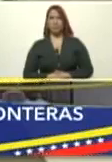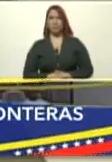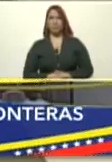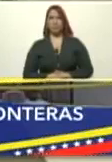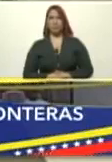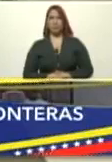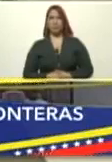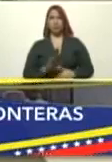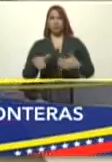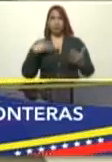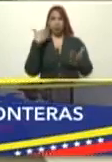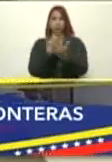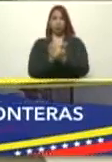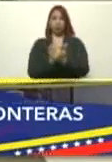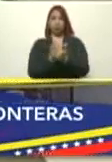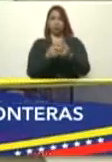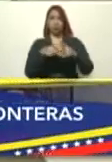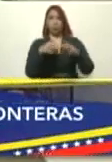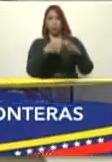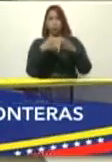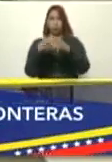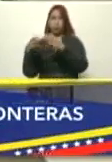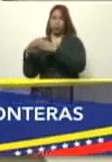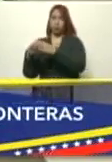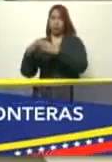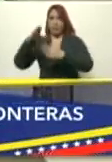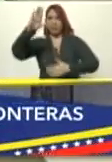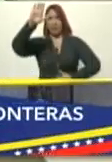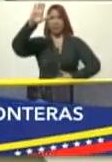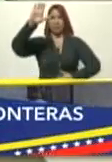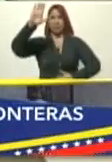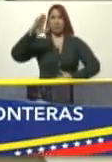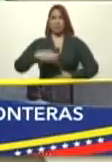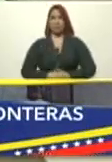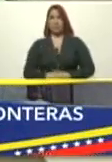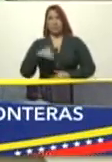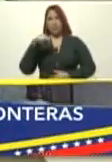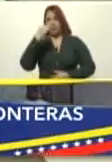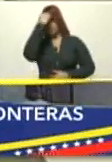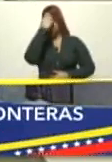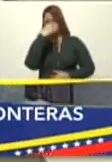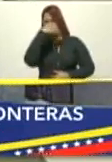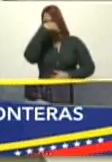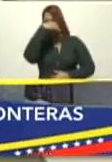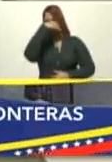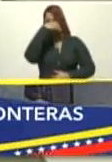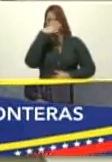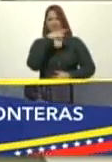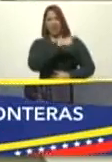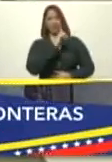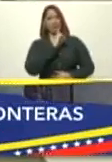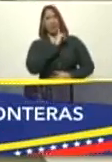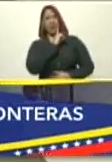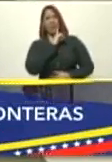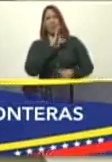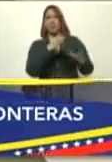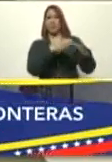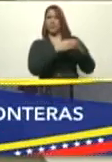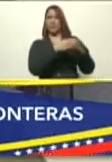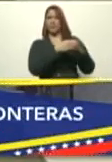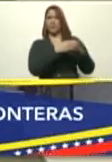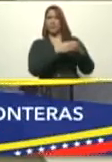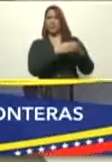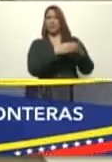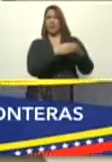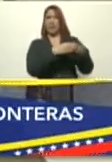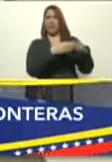sectores nazis, sectores fascistas, de lo que ellos llaman el sector derecho